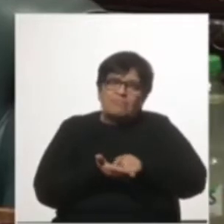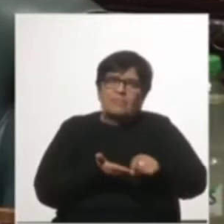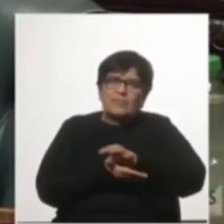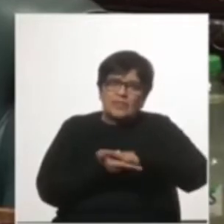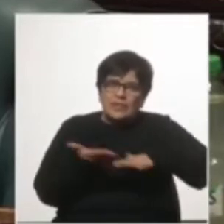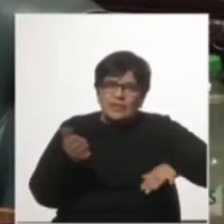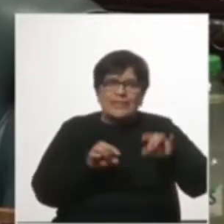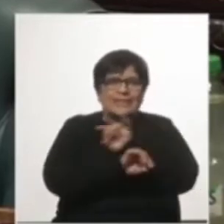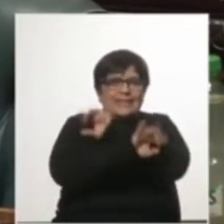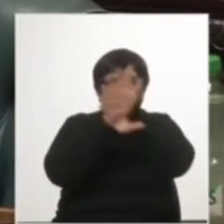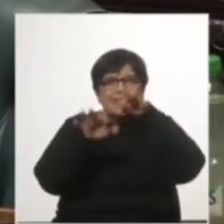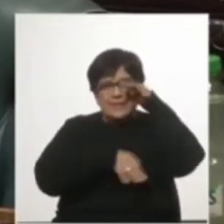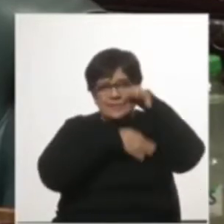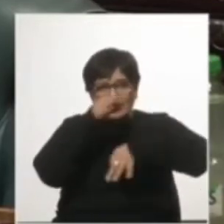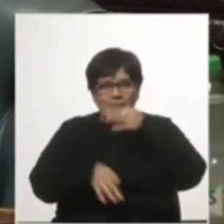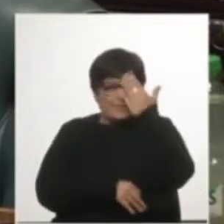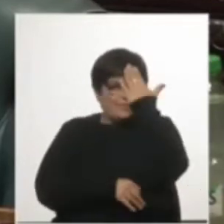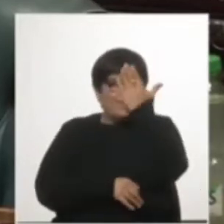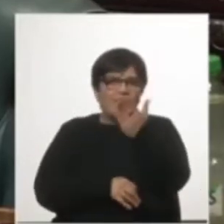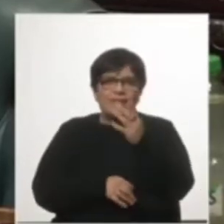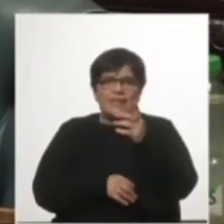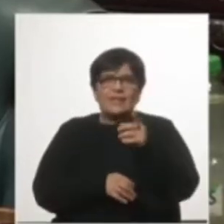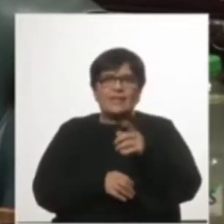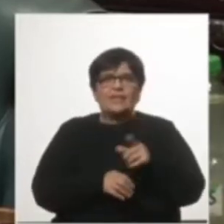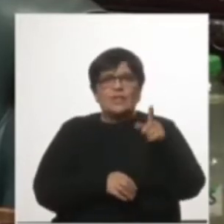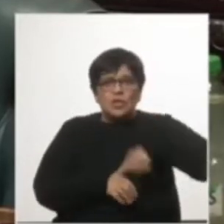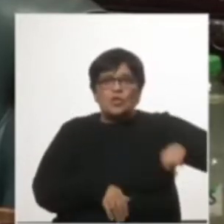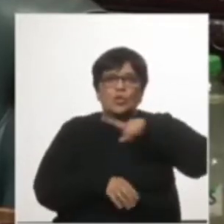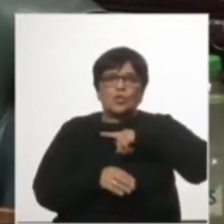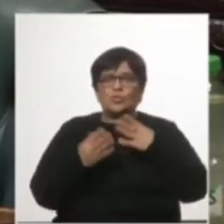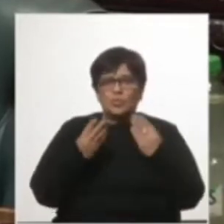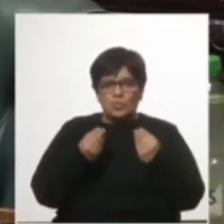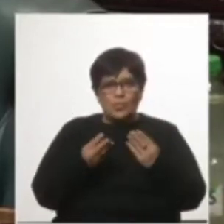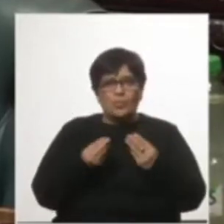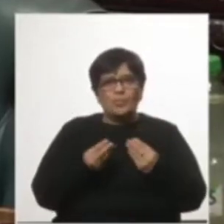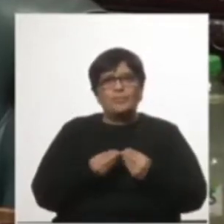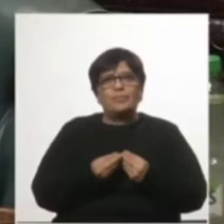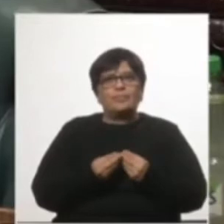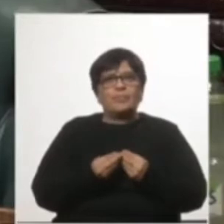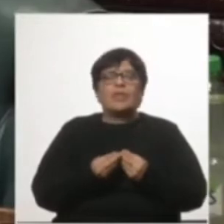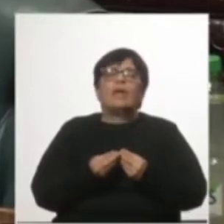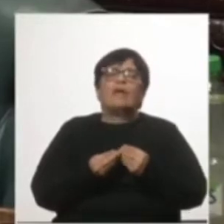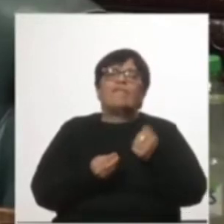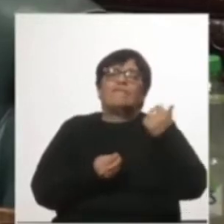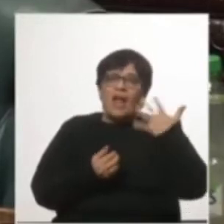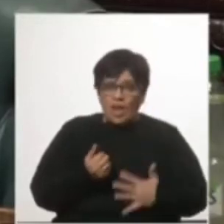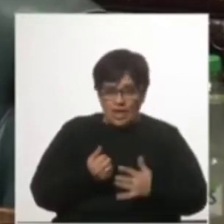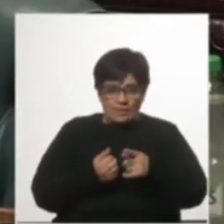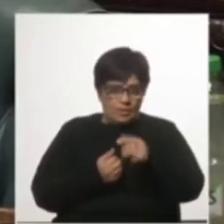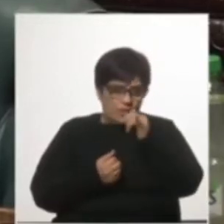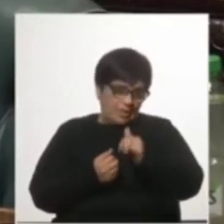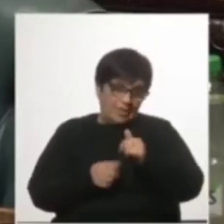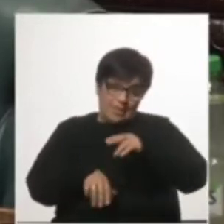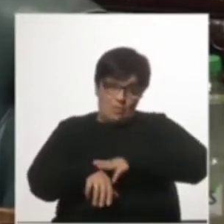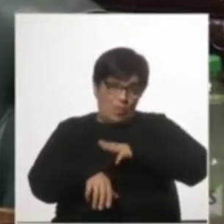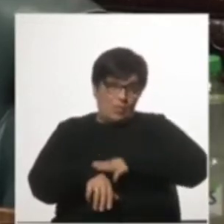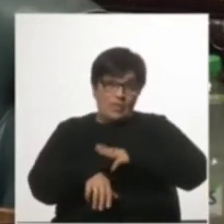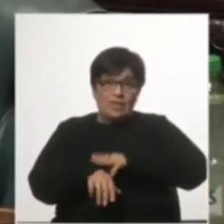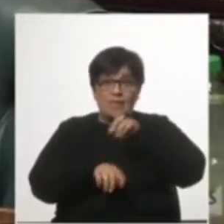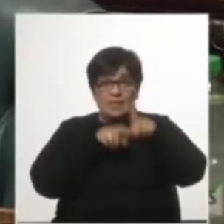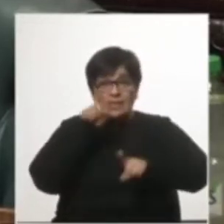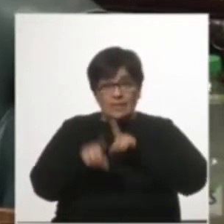decir claramente que el Frente Amplio, muchos de nosotros, reconocimos en los momentos en